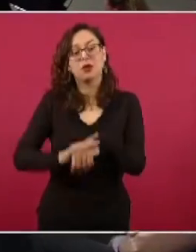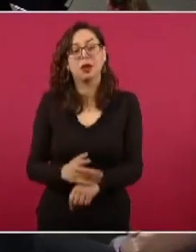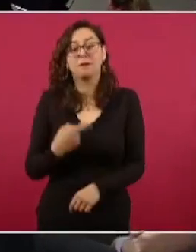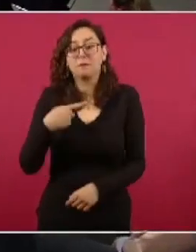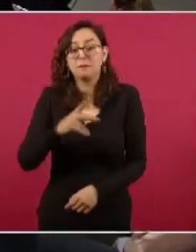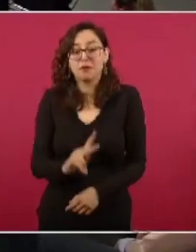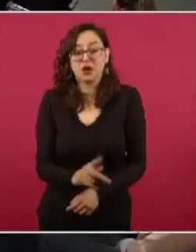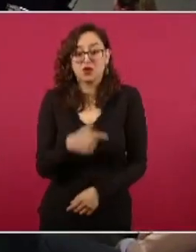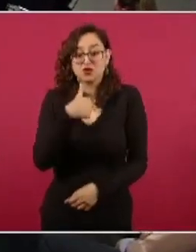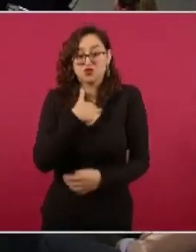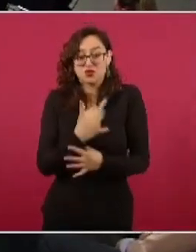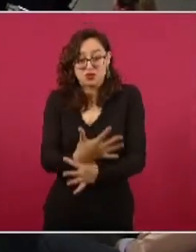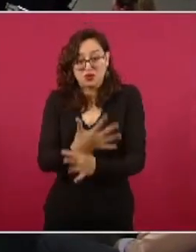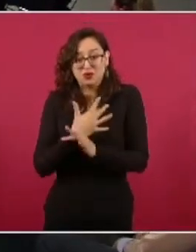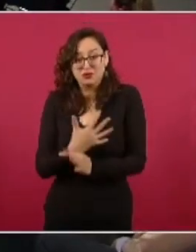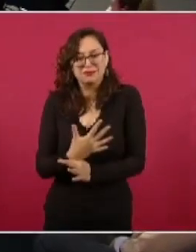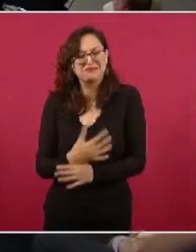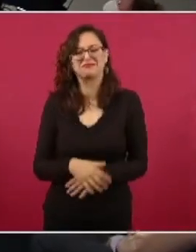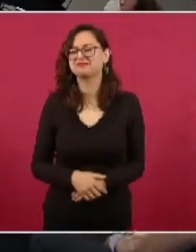escrito,